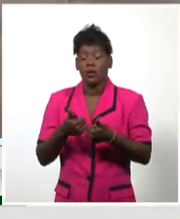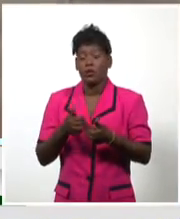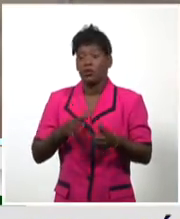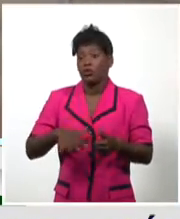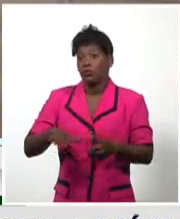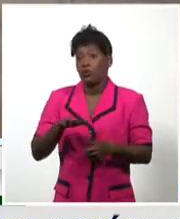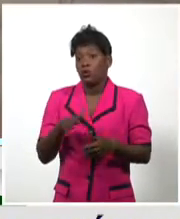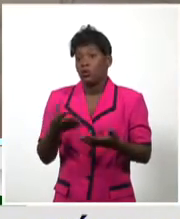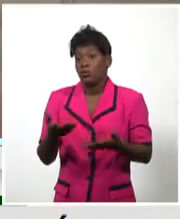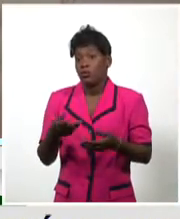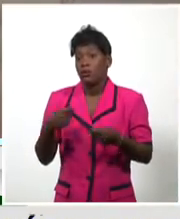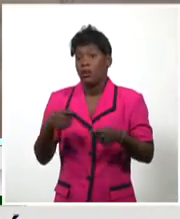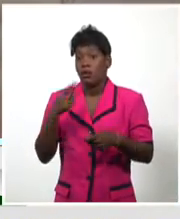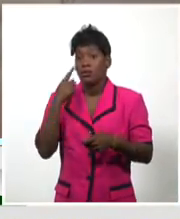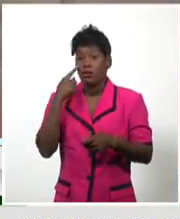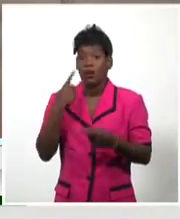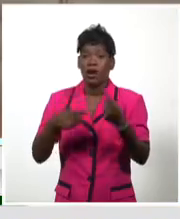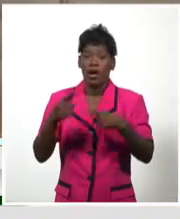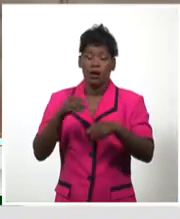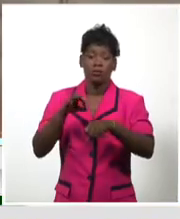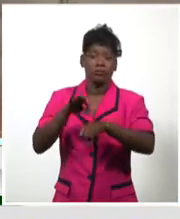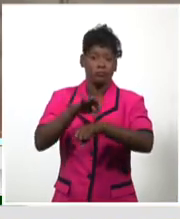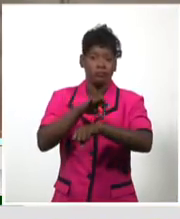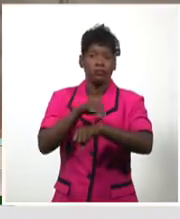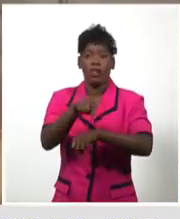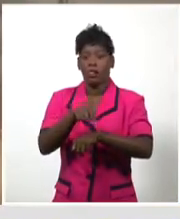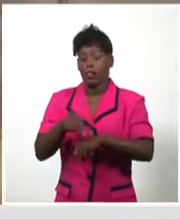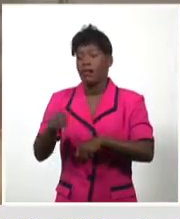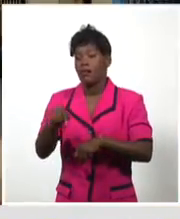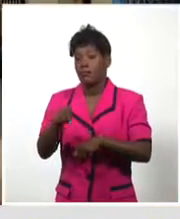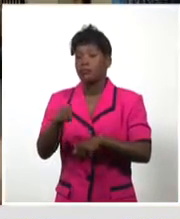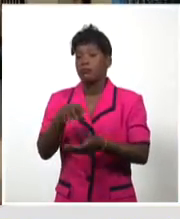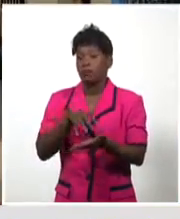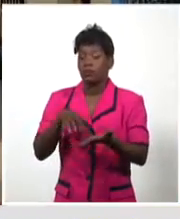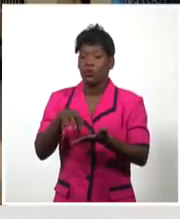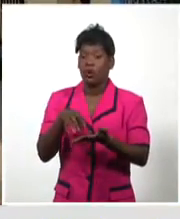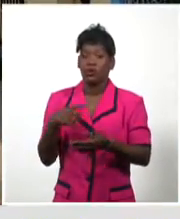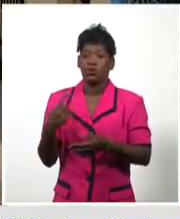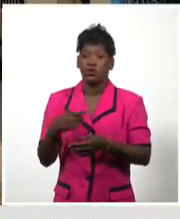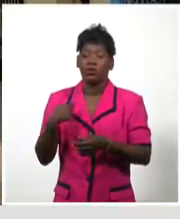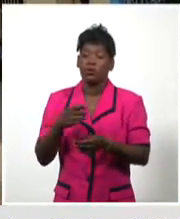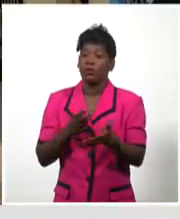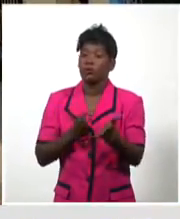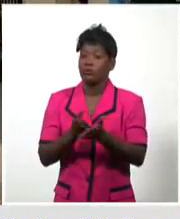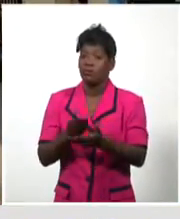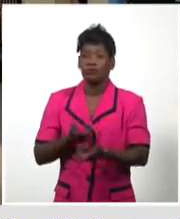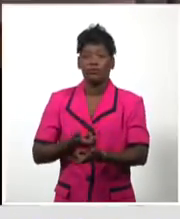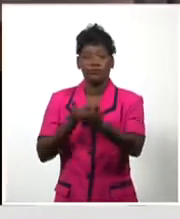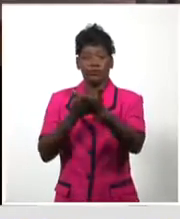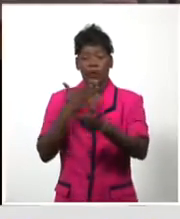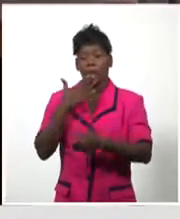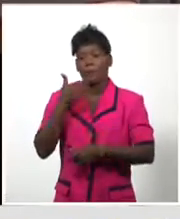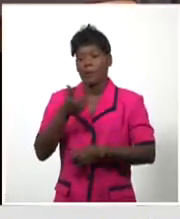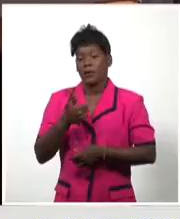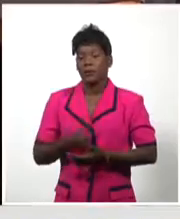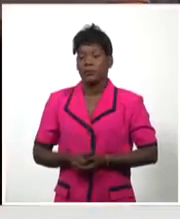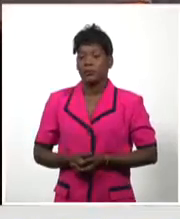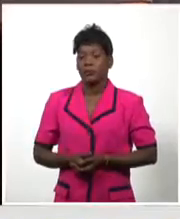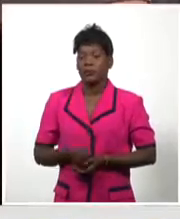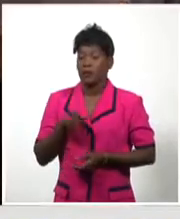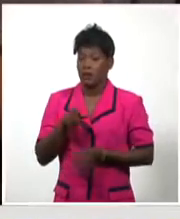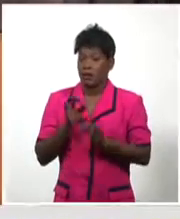todavía hay focos de dengue por muchos lugares y que esto es una campaña que es muy buena. Para garantizar su éxito, este trabajo